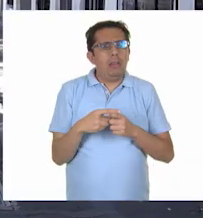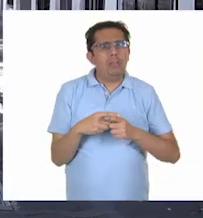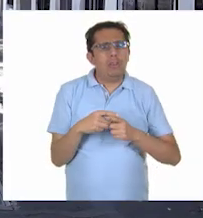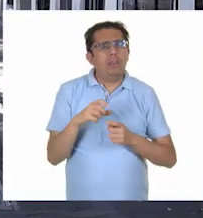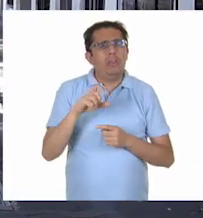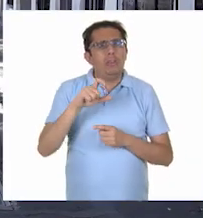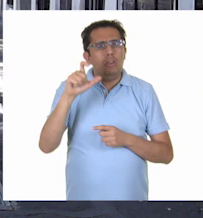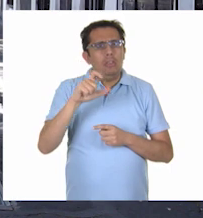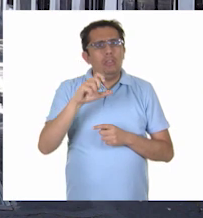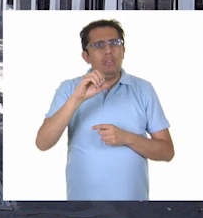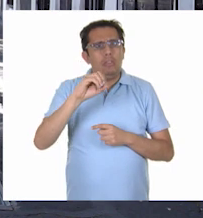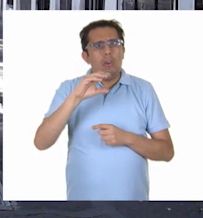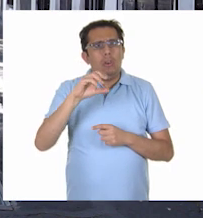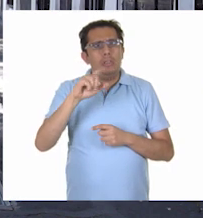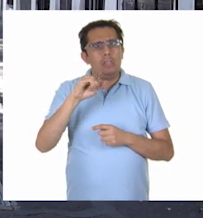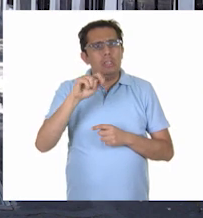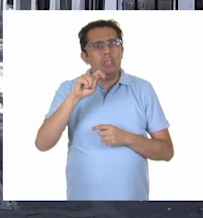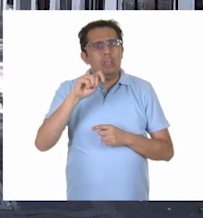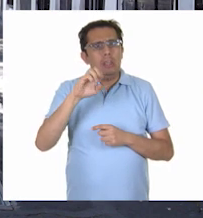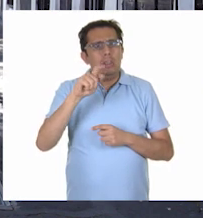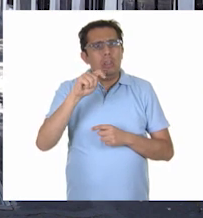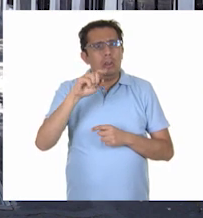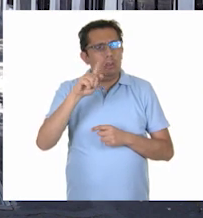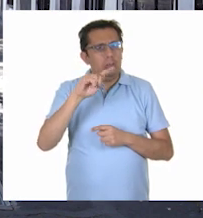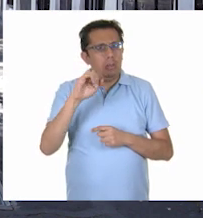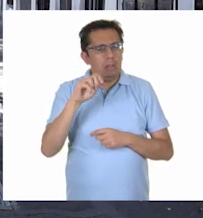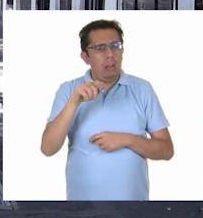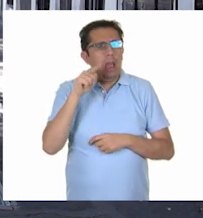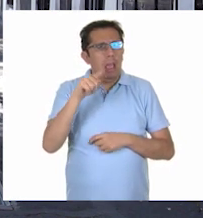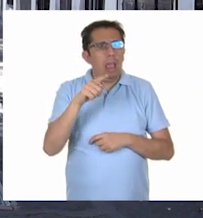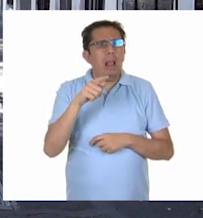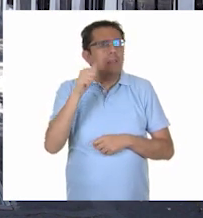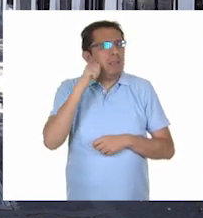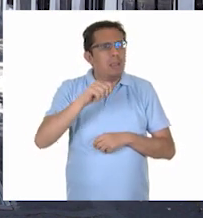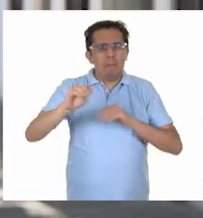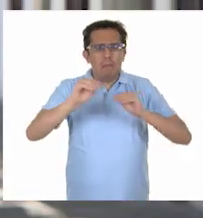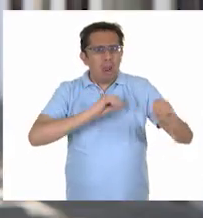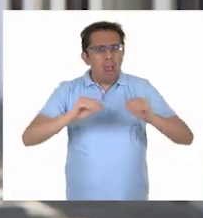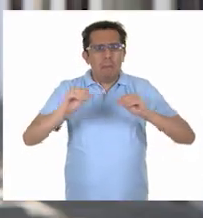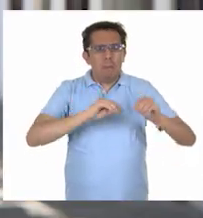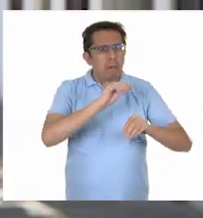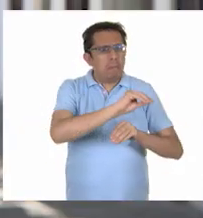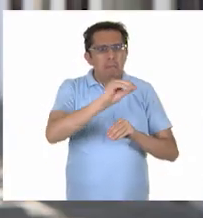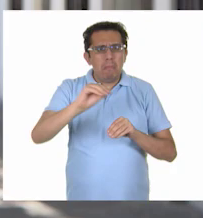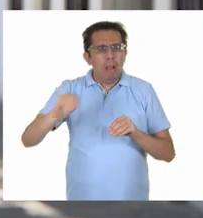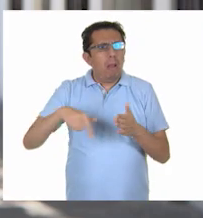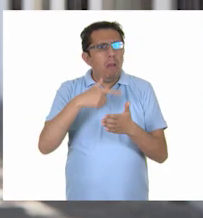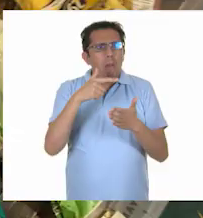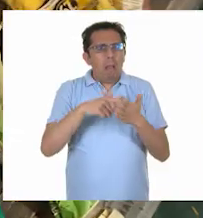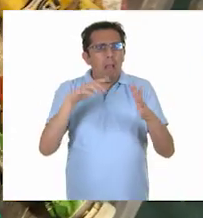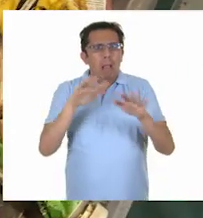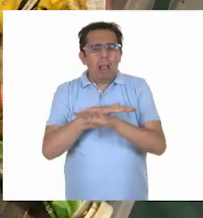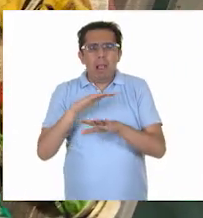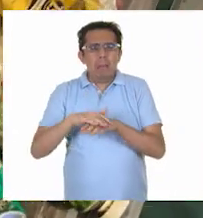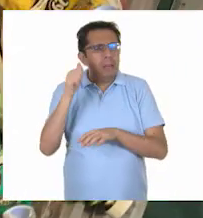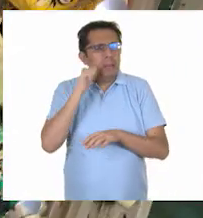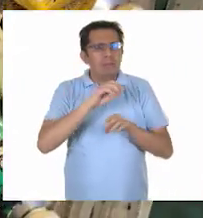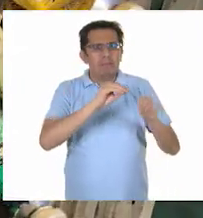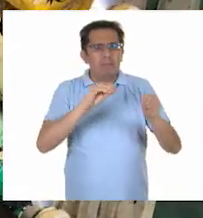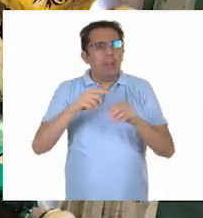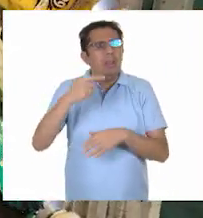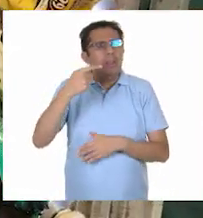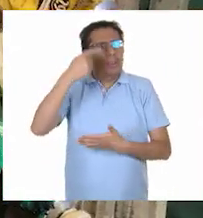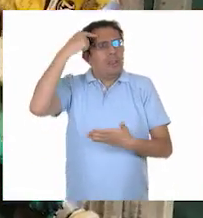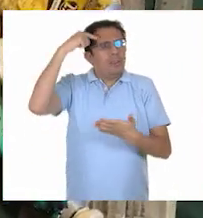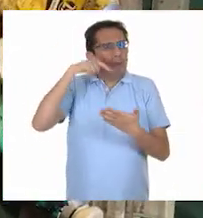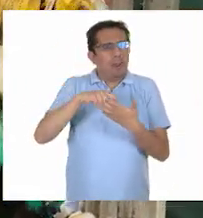como inquieto, ¿no? O sea, no, tampoco se estaba así sentado, no, se movía para todos lados, o sea, tenía mucho movimiento. Yo creo que la